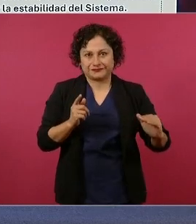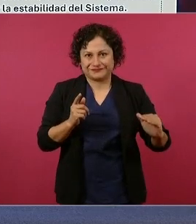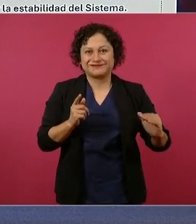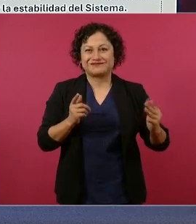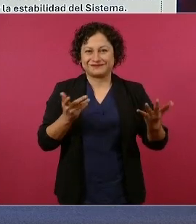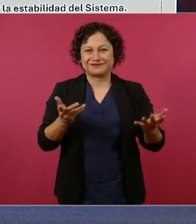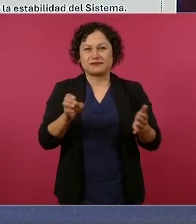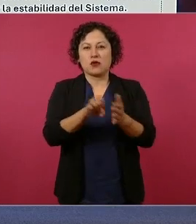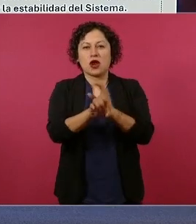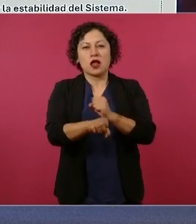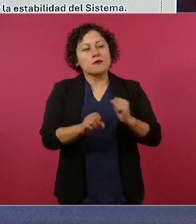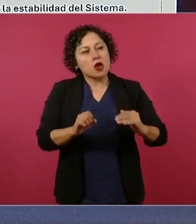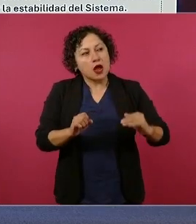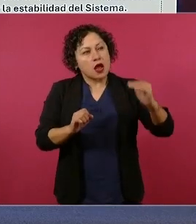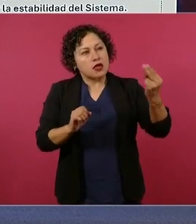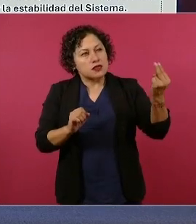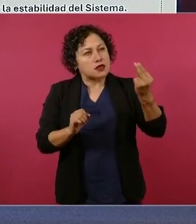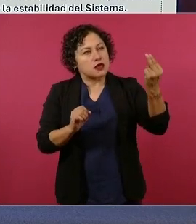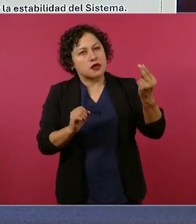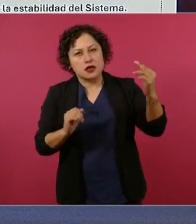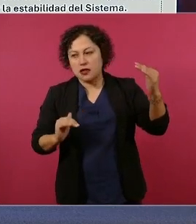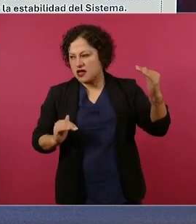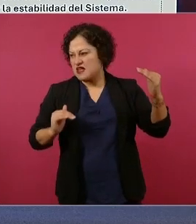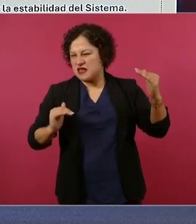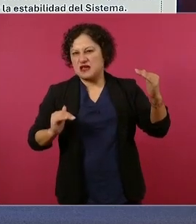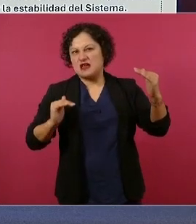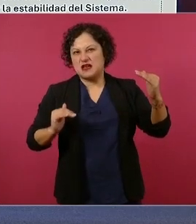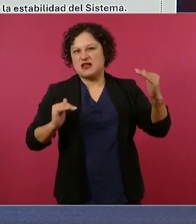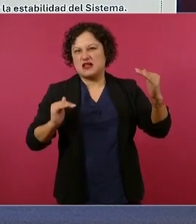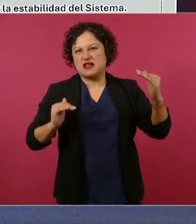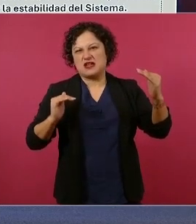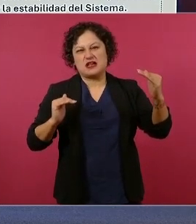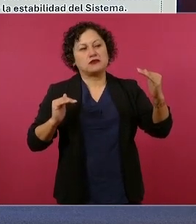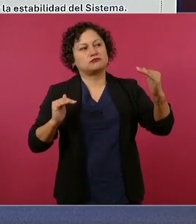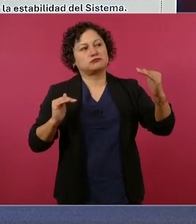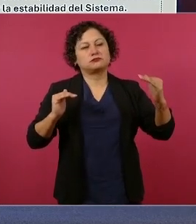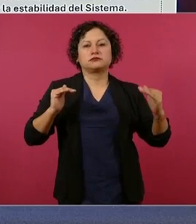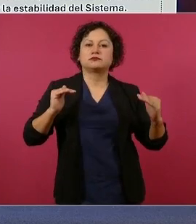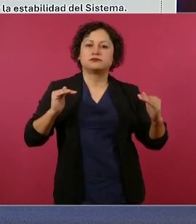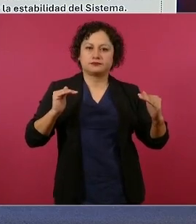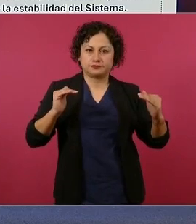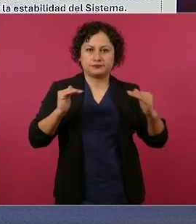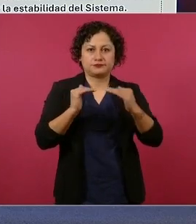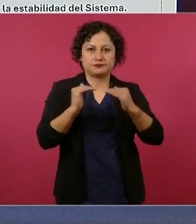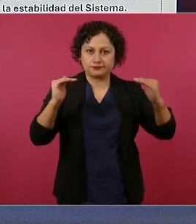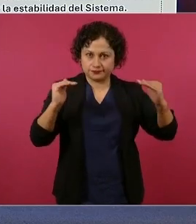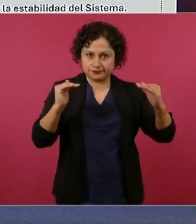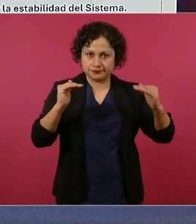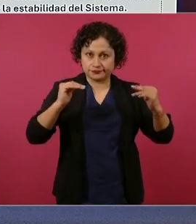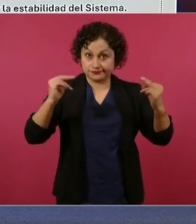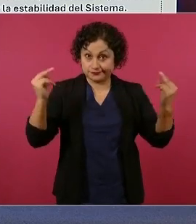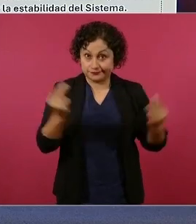más centrales generadoras aquí para equilibrar, necesito quitar peso de este lado para poder mantener el equilibrio.